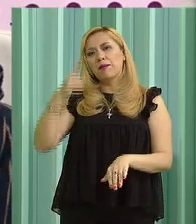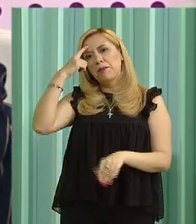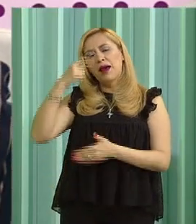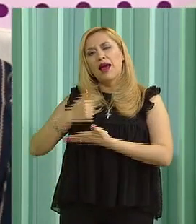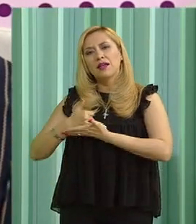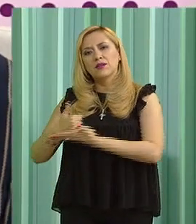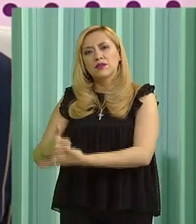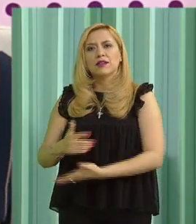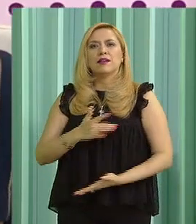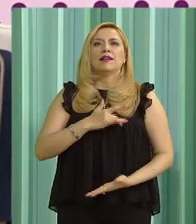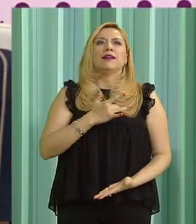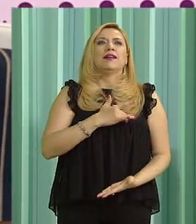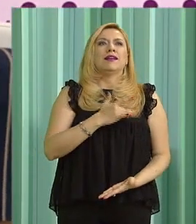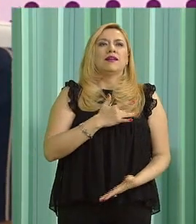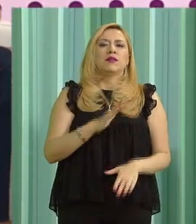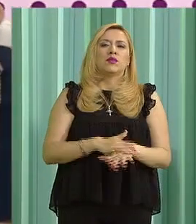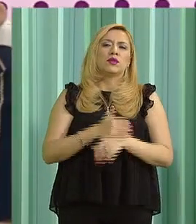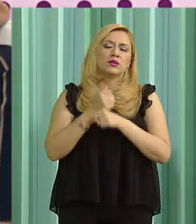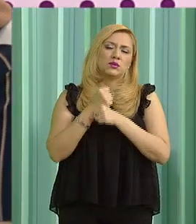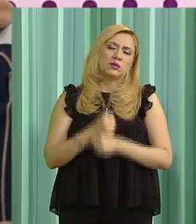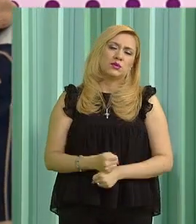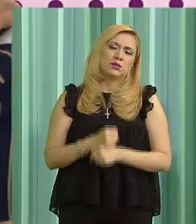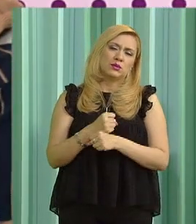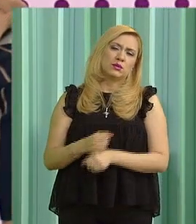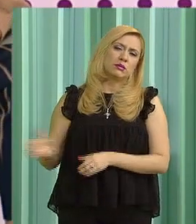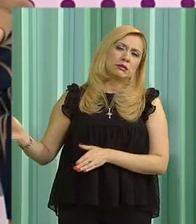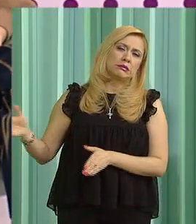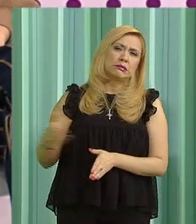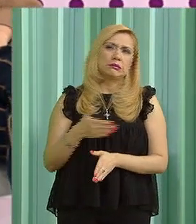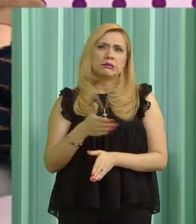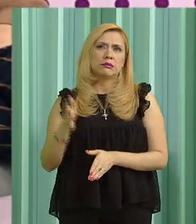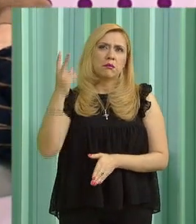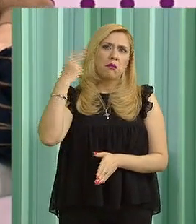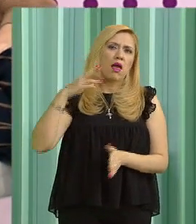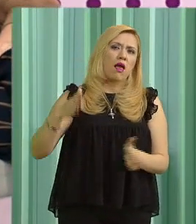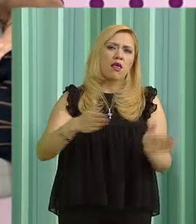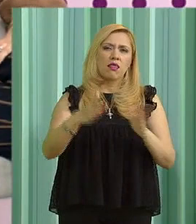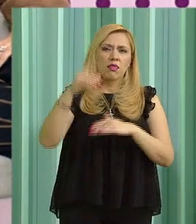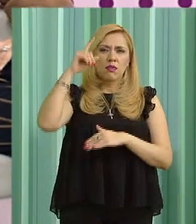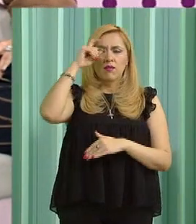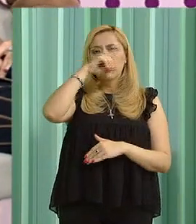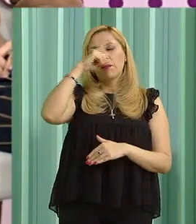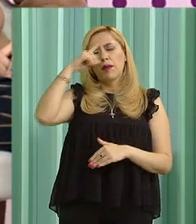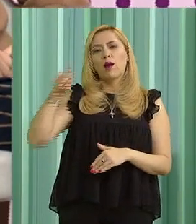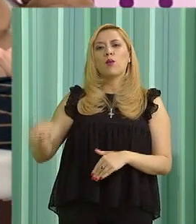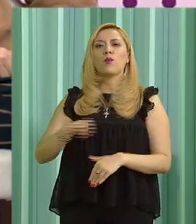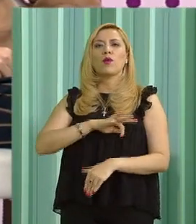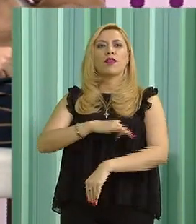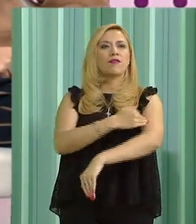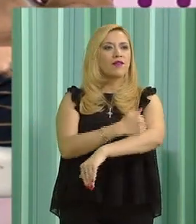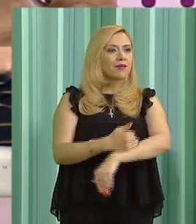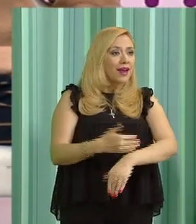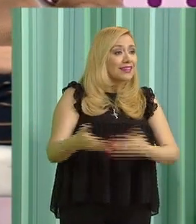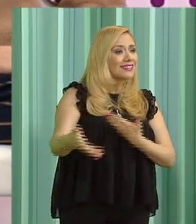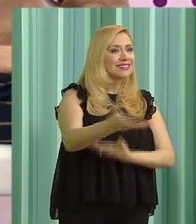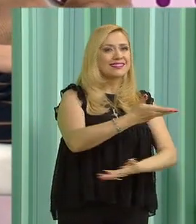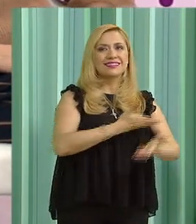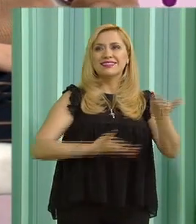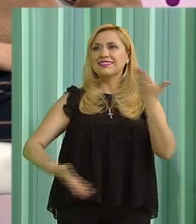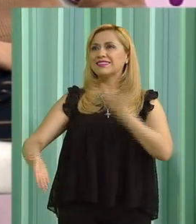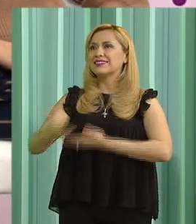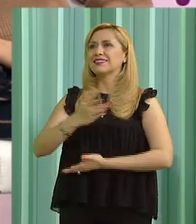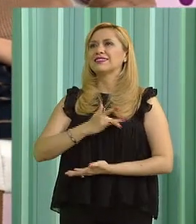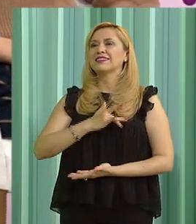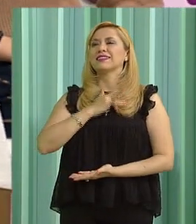adolescentes que han estado en este tránsito, para que puedan tener un espacio familiar en el cual desenvolverse,